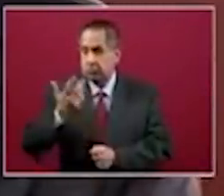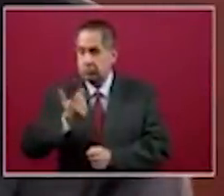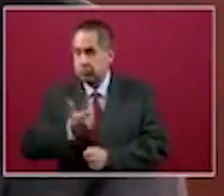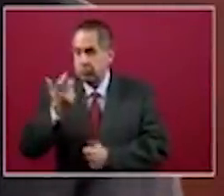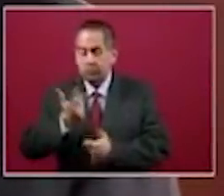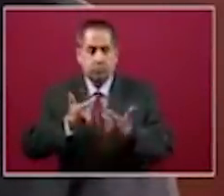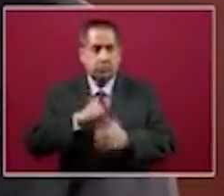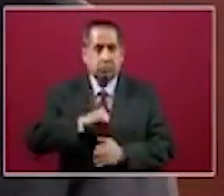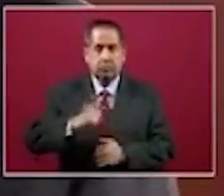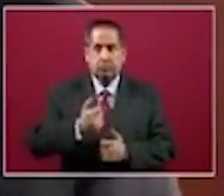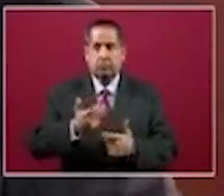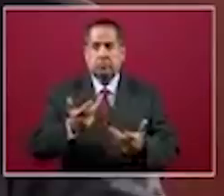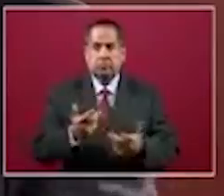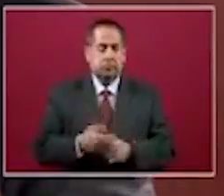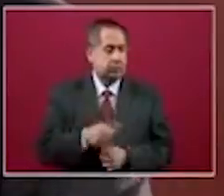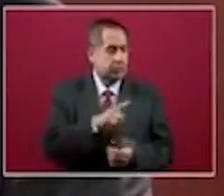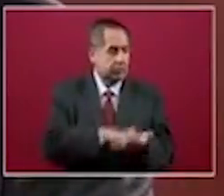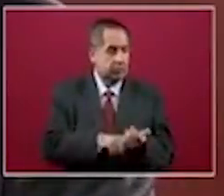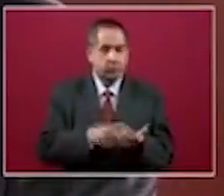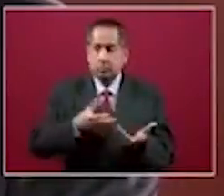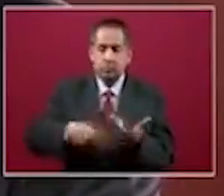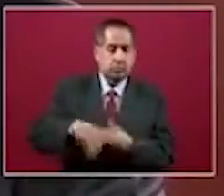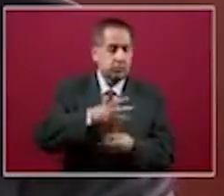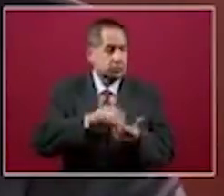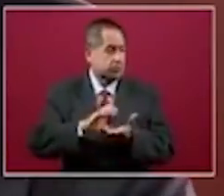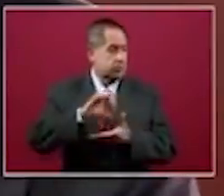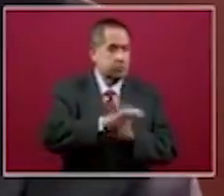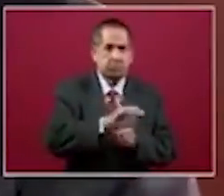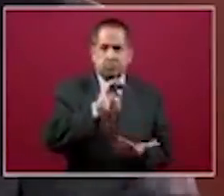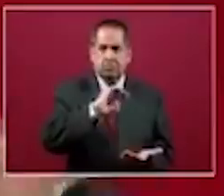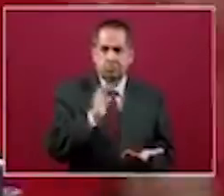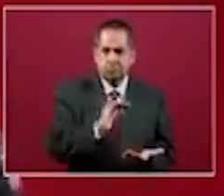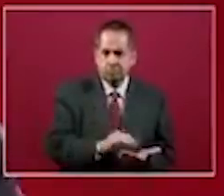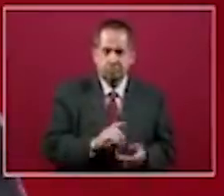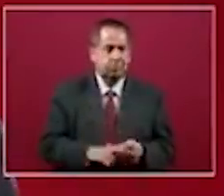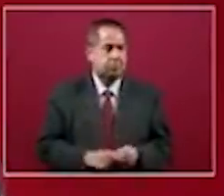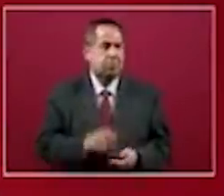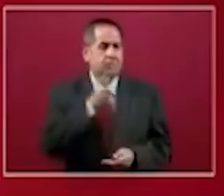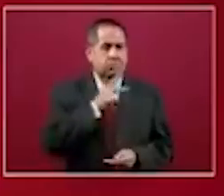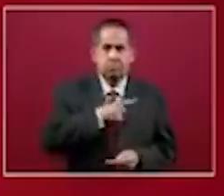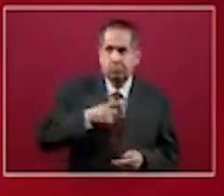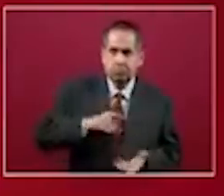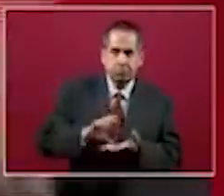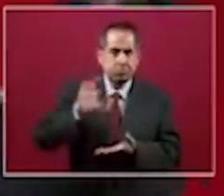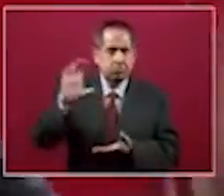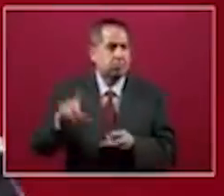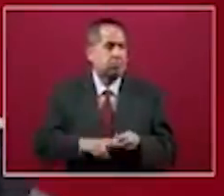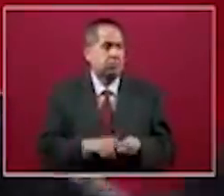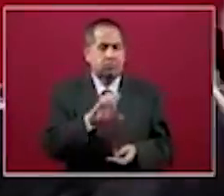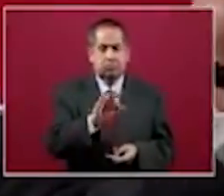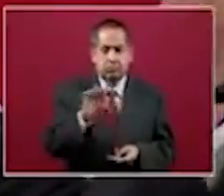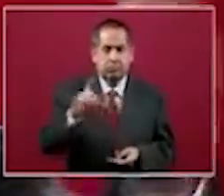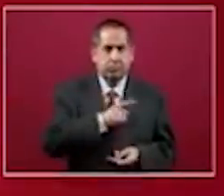combustibles, hubo menos inversión pública y privada, se endeudó Pemex, se endeudó